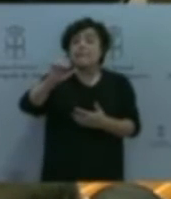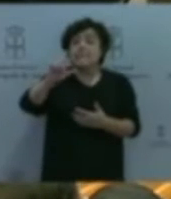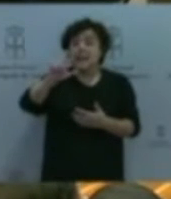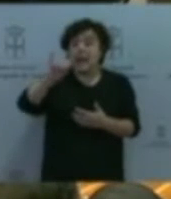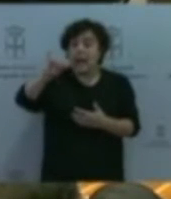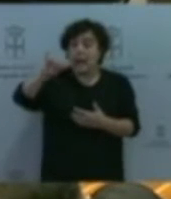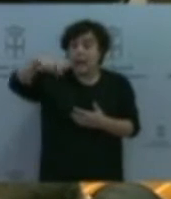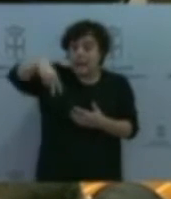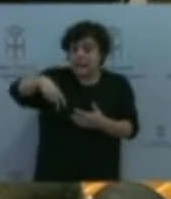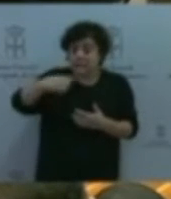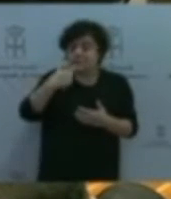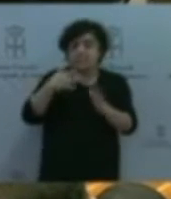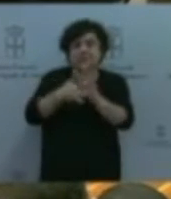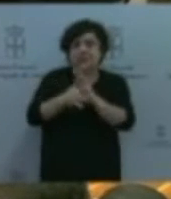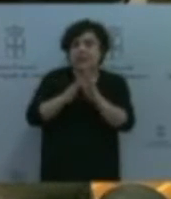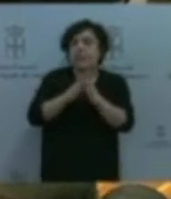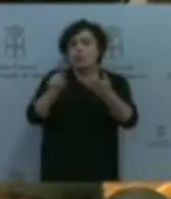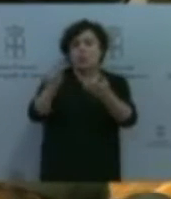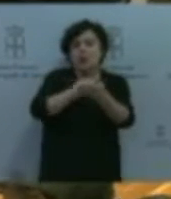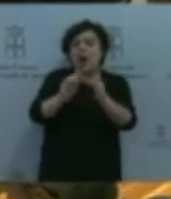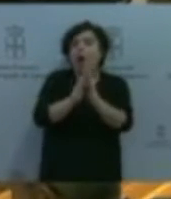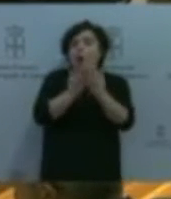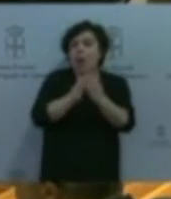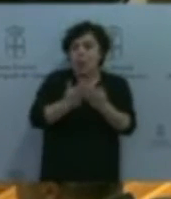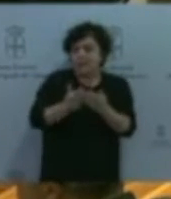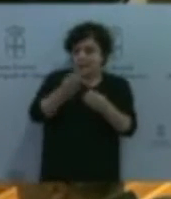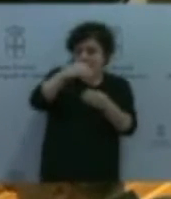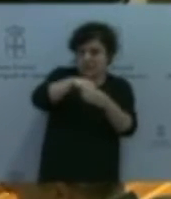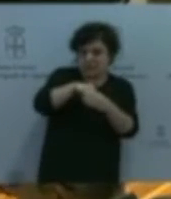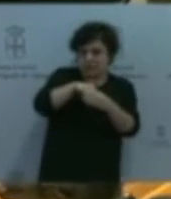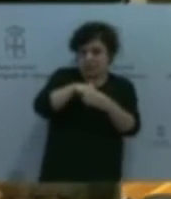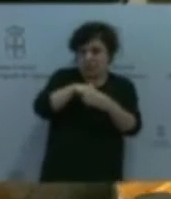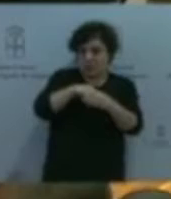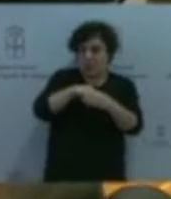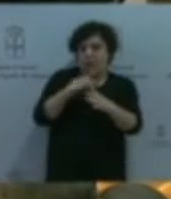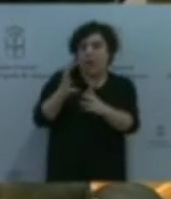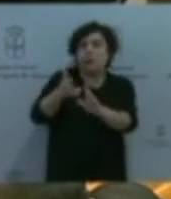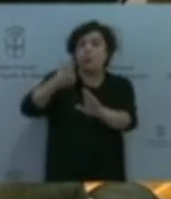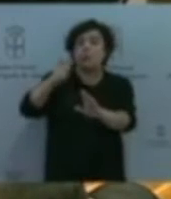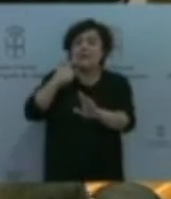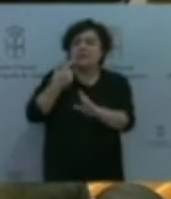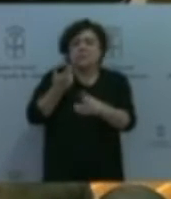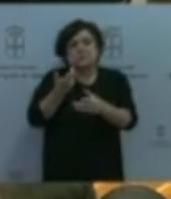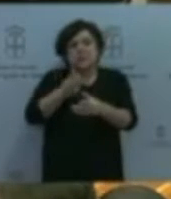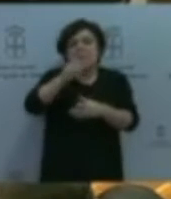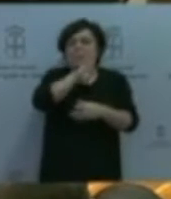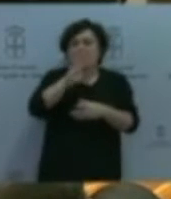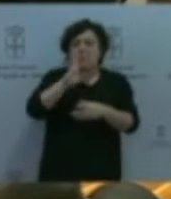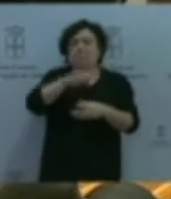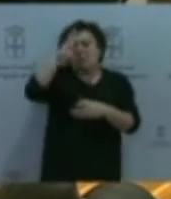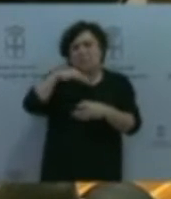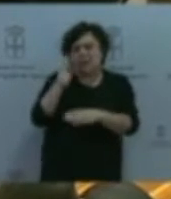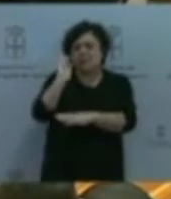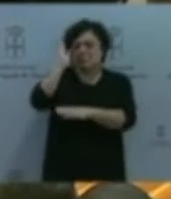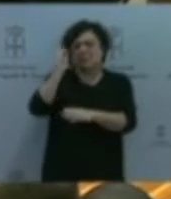su obra Dublineses. Un padre que le trata mal, una vida miserable, trabajo, trabajo y trabajo, sueña con marchar.